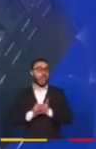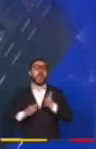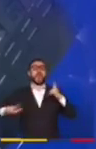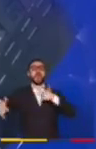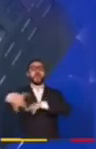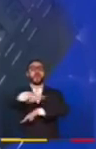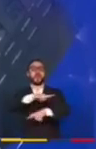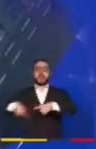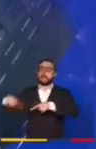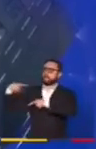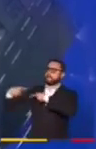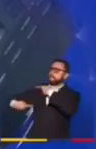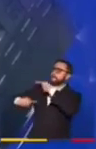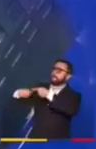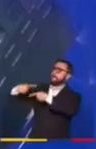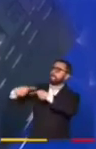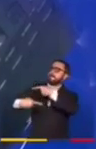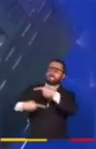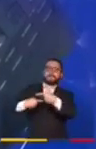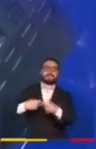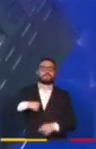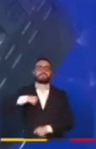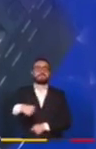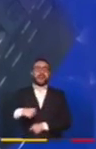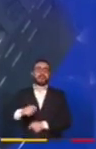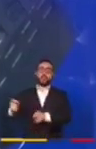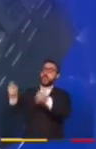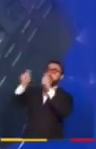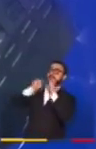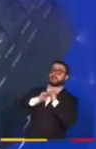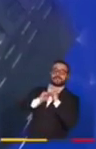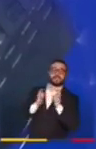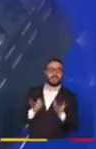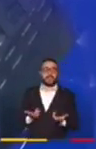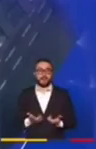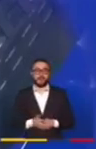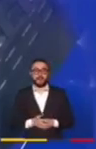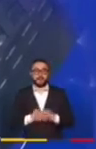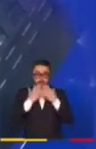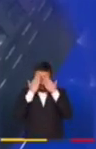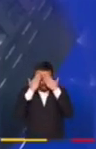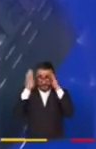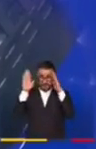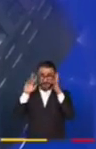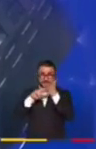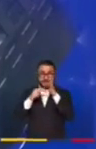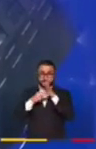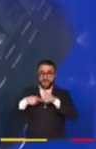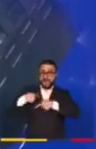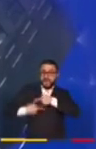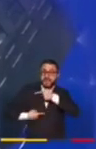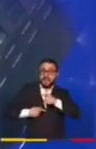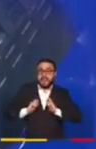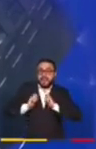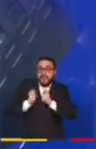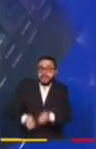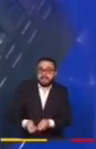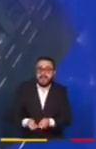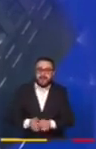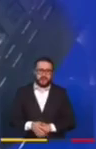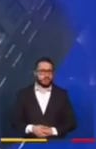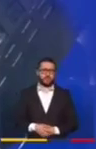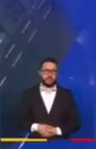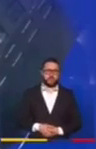por heredad, por derecho herencial. Y una democracia no tiene herederos, una democracia